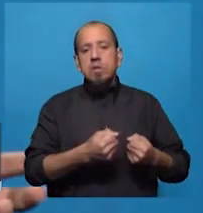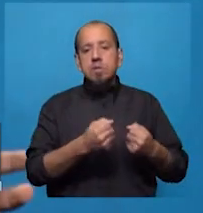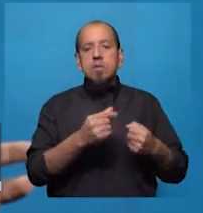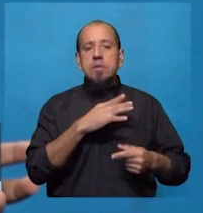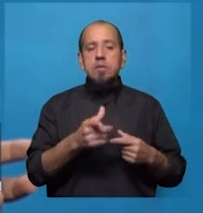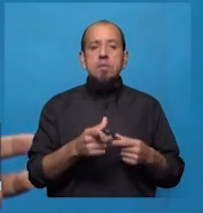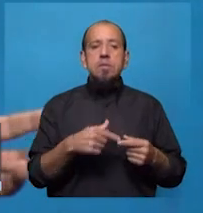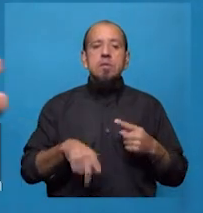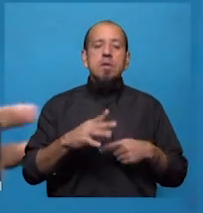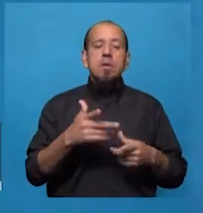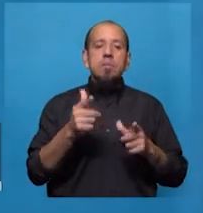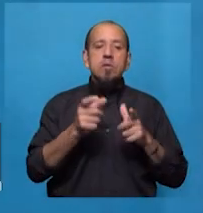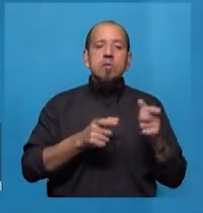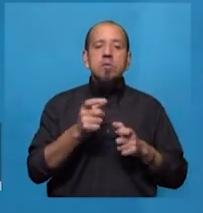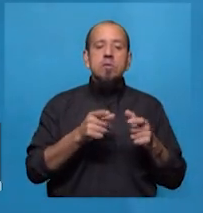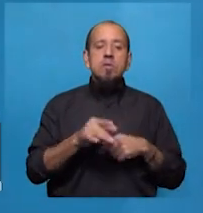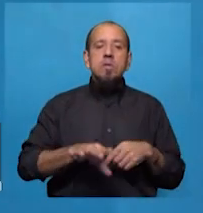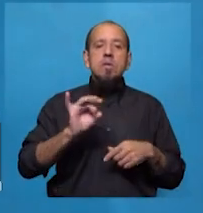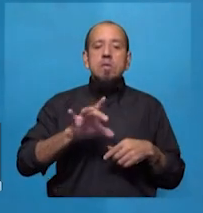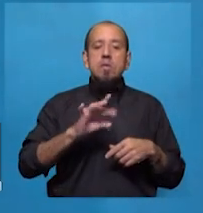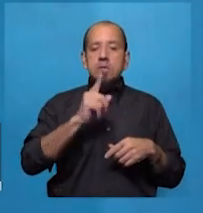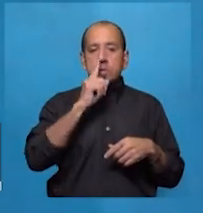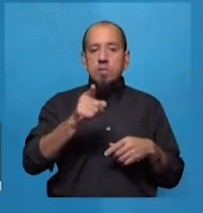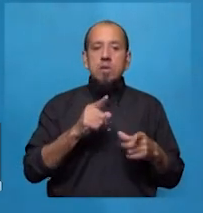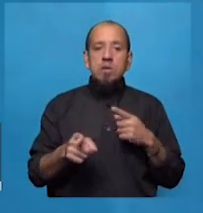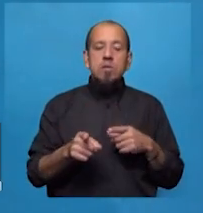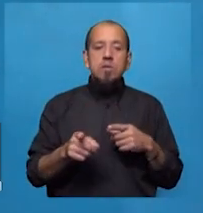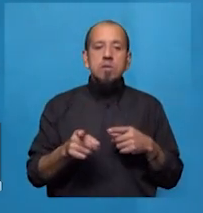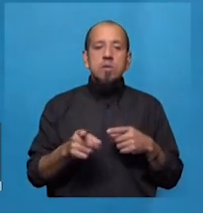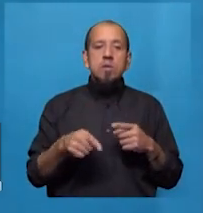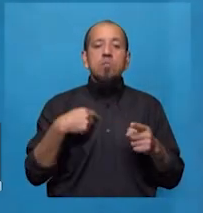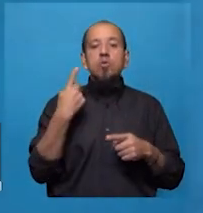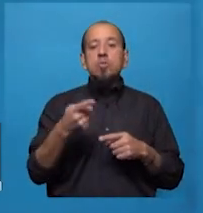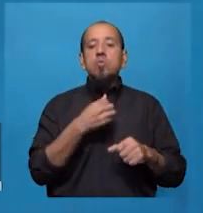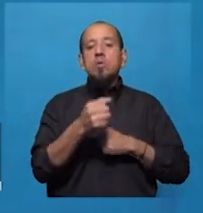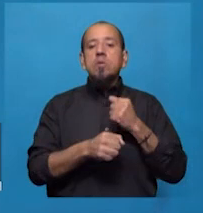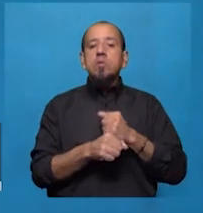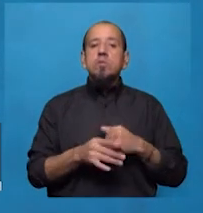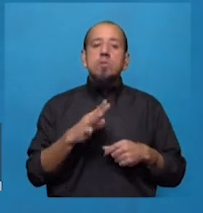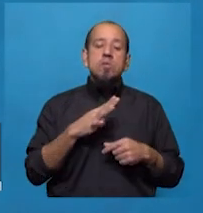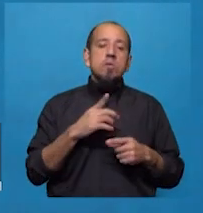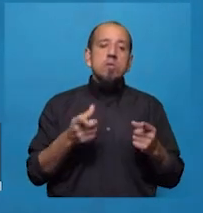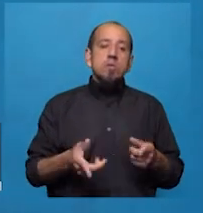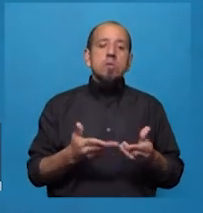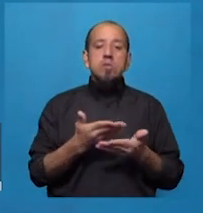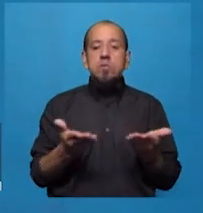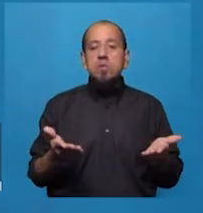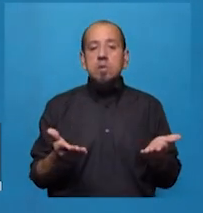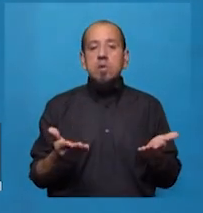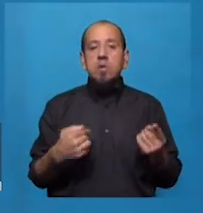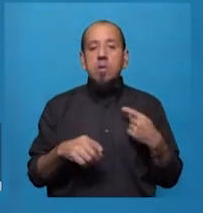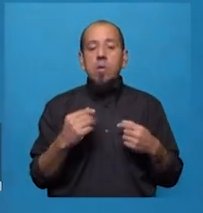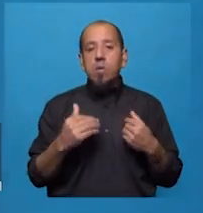suficientes para la gente primaria Libertad para estos 15.000 privados de libertad o al año que viene bueno tiene que haber como una inyección de recursos y una